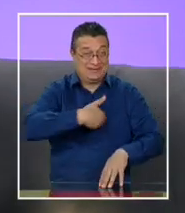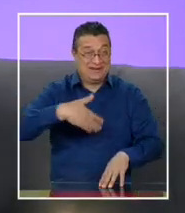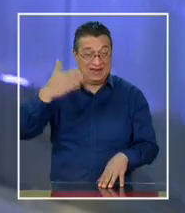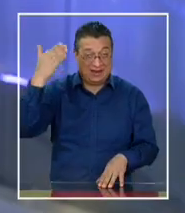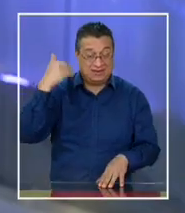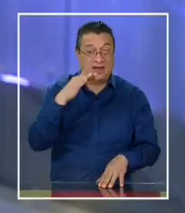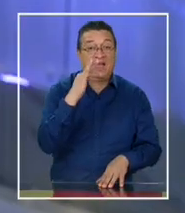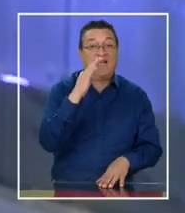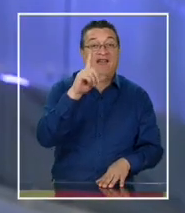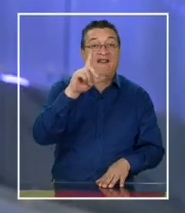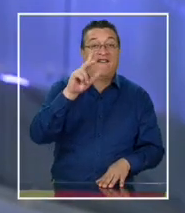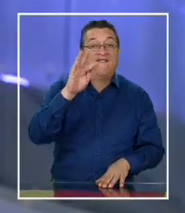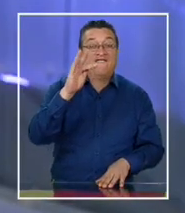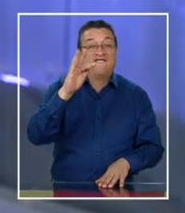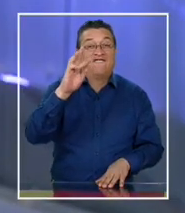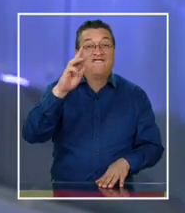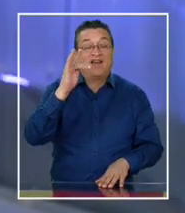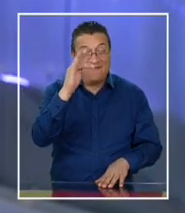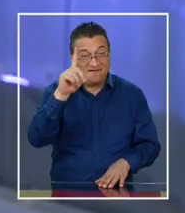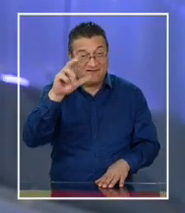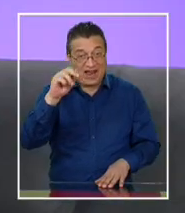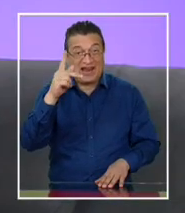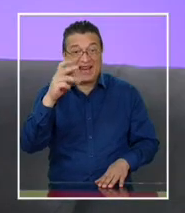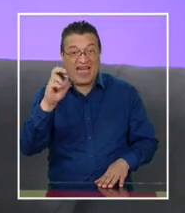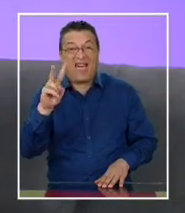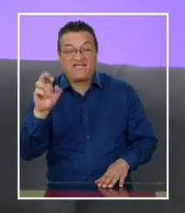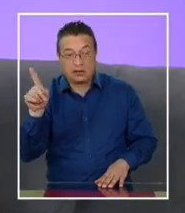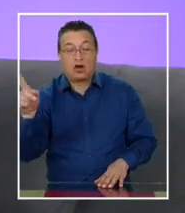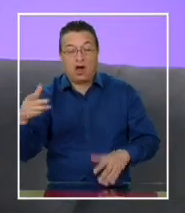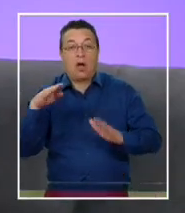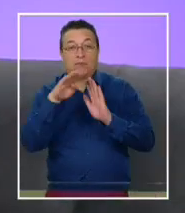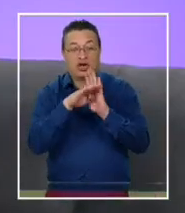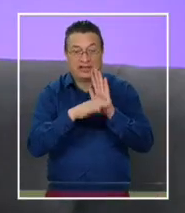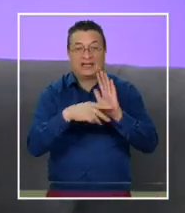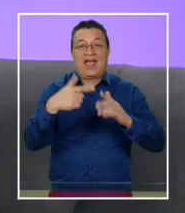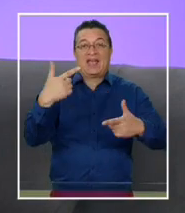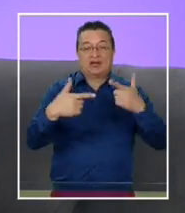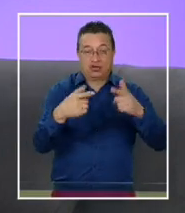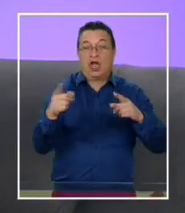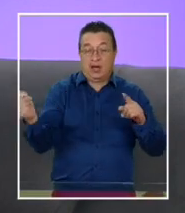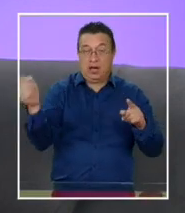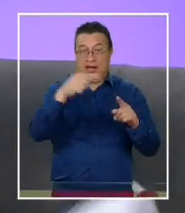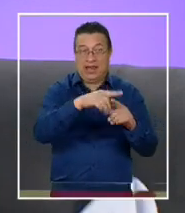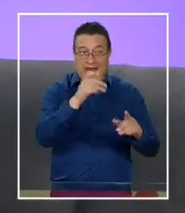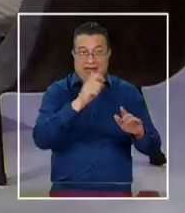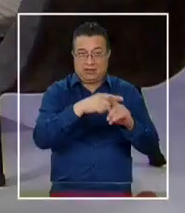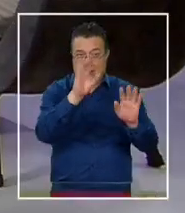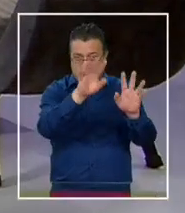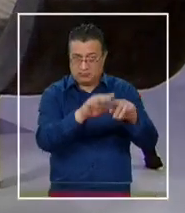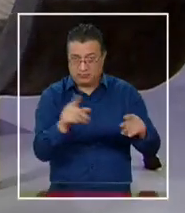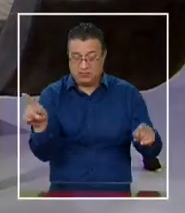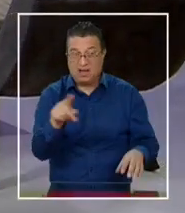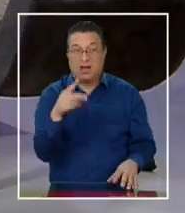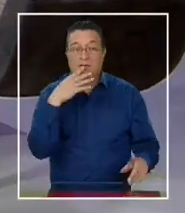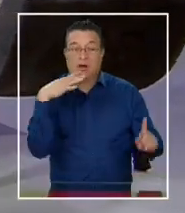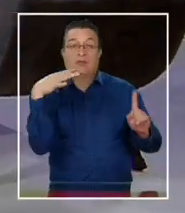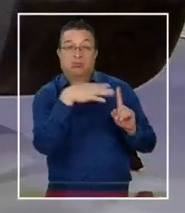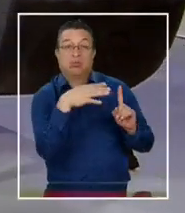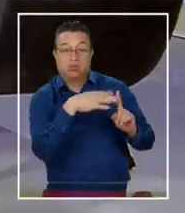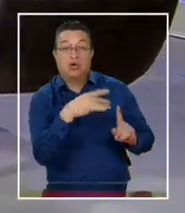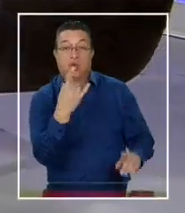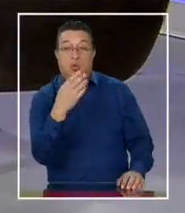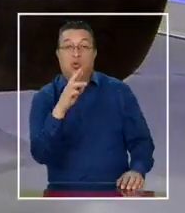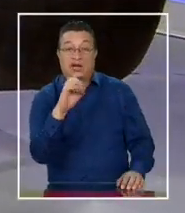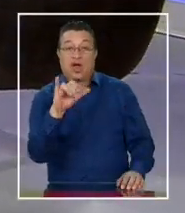fue Alberto fanclave en el que le hizo el el programa de política exterior y muy cercano a él digamos ellos mismos la verdad críticos de Antonio